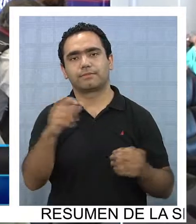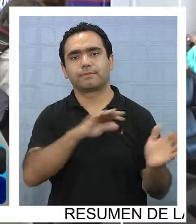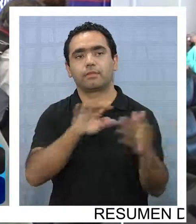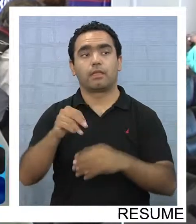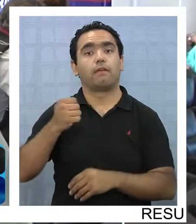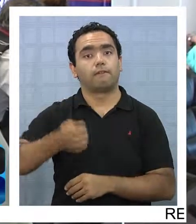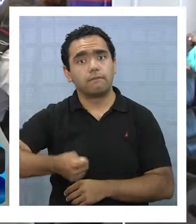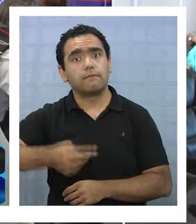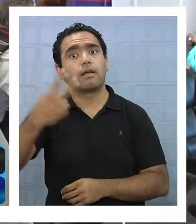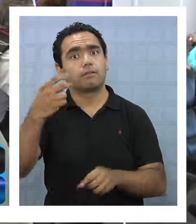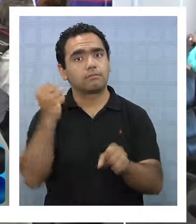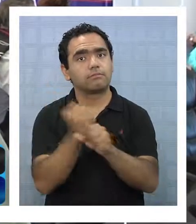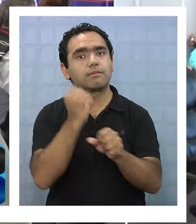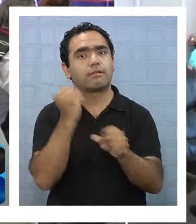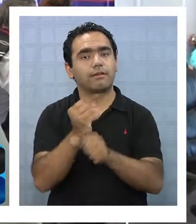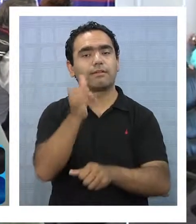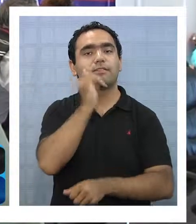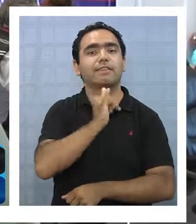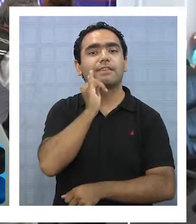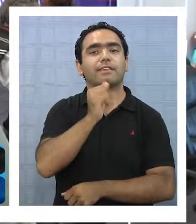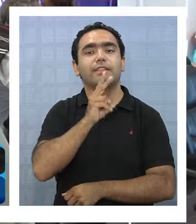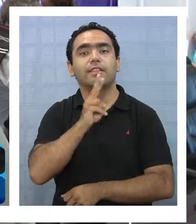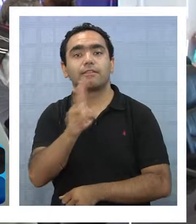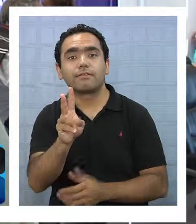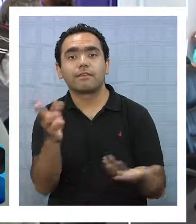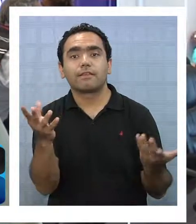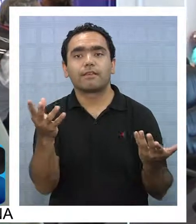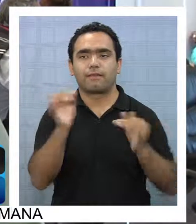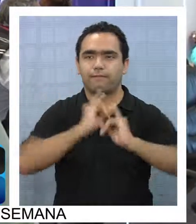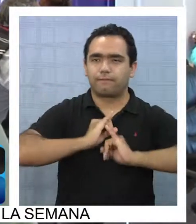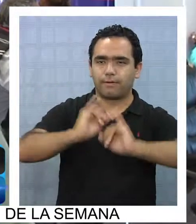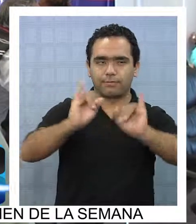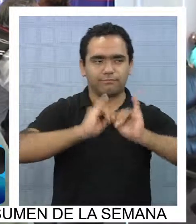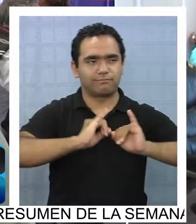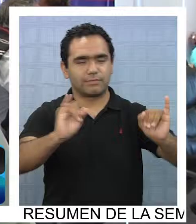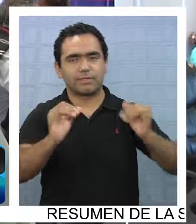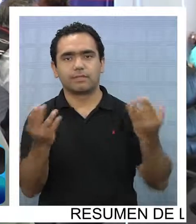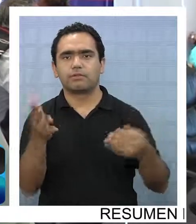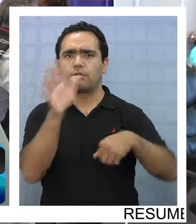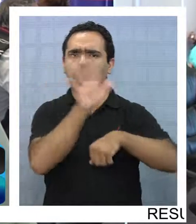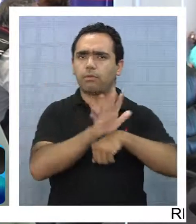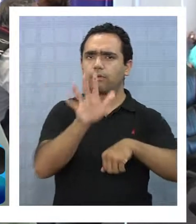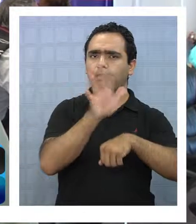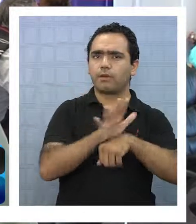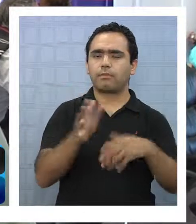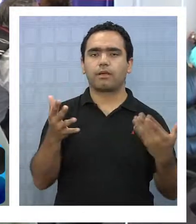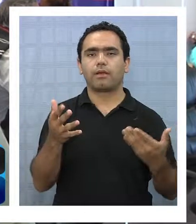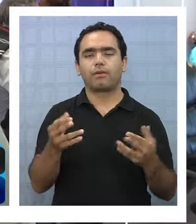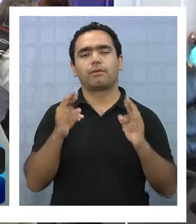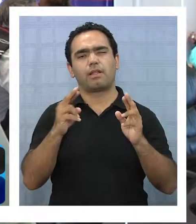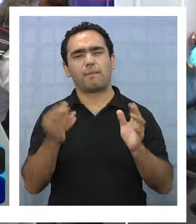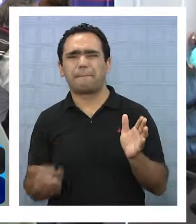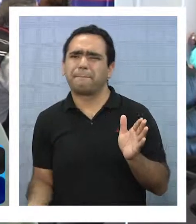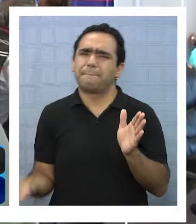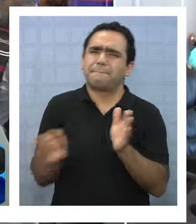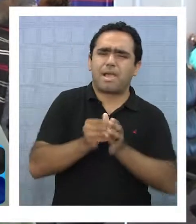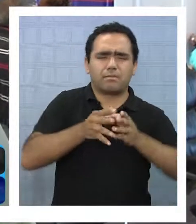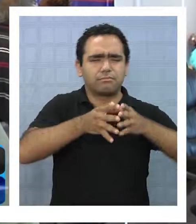valorar el trabajo que hace Iquique Televisión respecto a informar a la comunidad con grandes programas que tiene y que siga creciendo. Acá